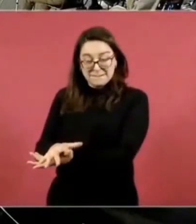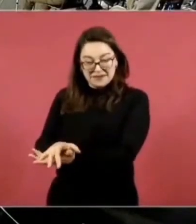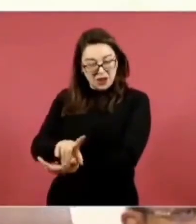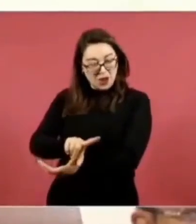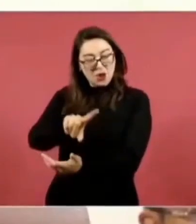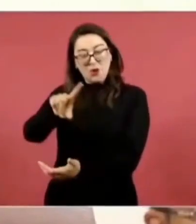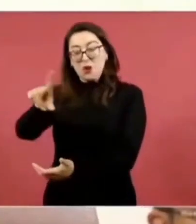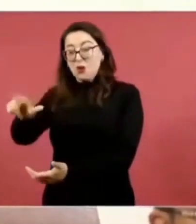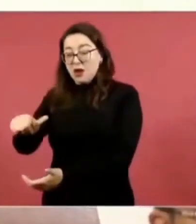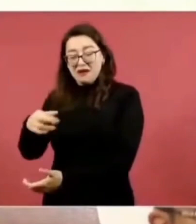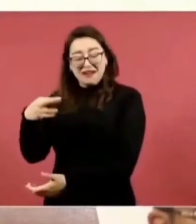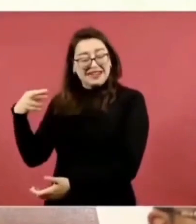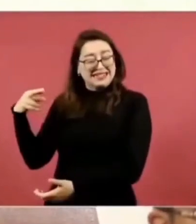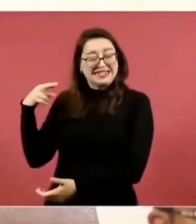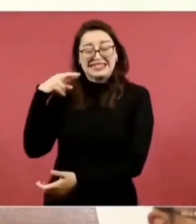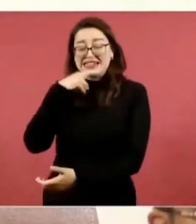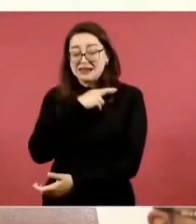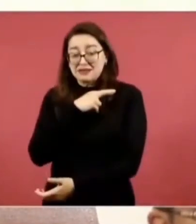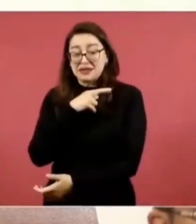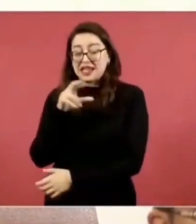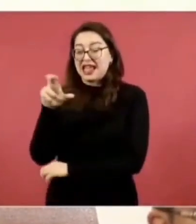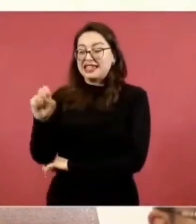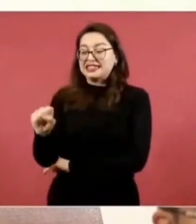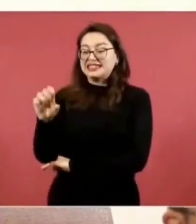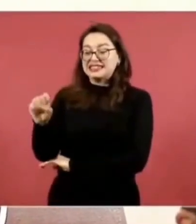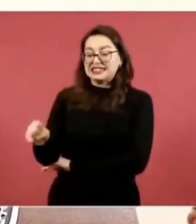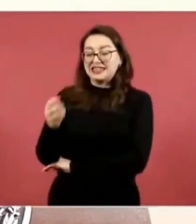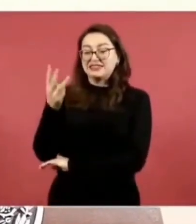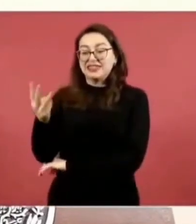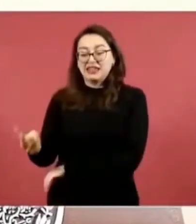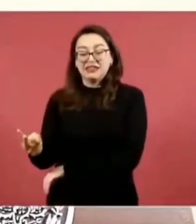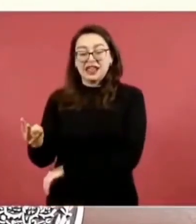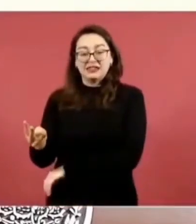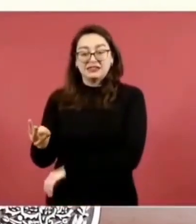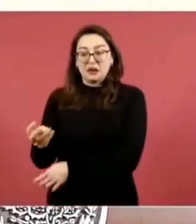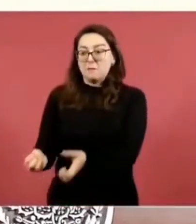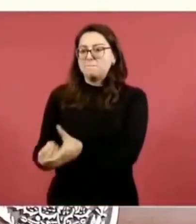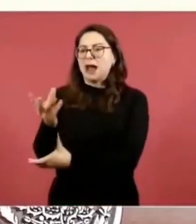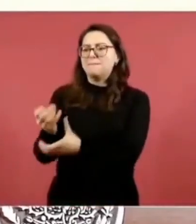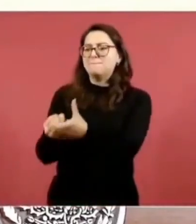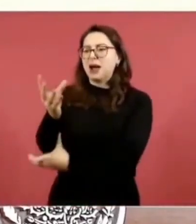libertad a 63 más.